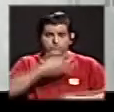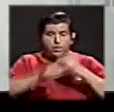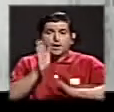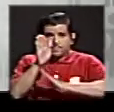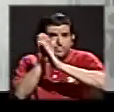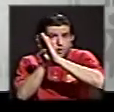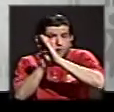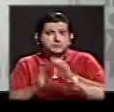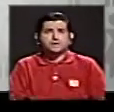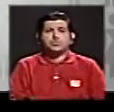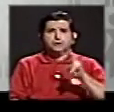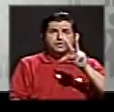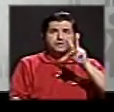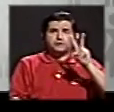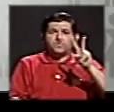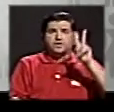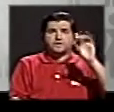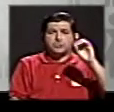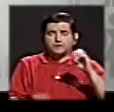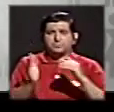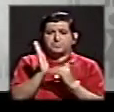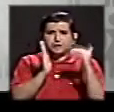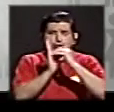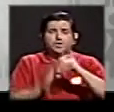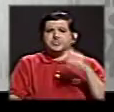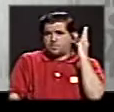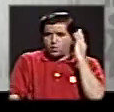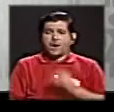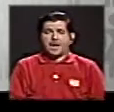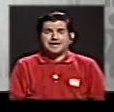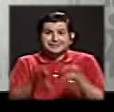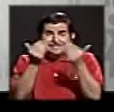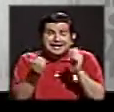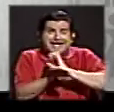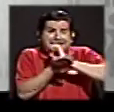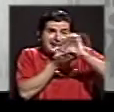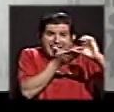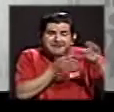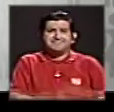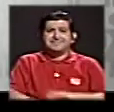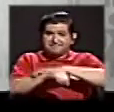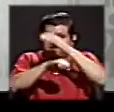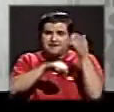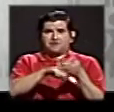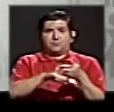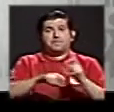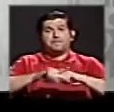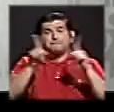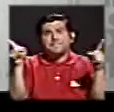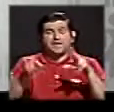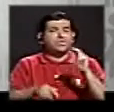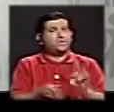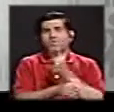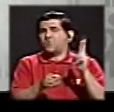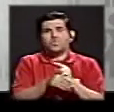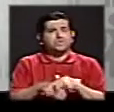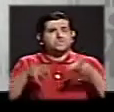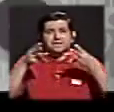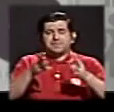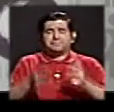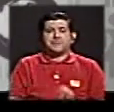desarrollo, hay 222 millones de mujeres que desean evitar un embarazo, pero no están usando un